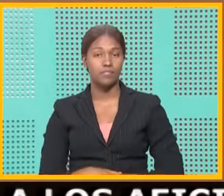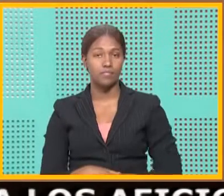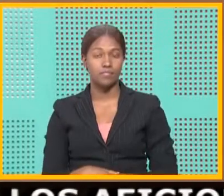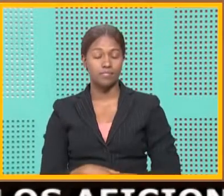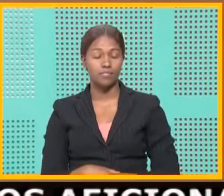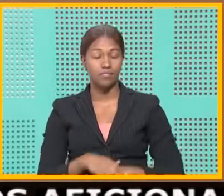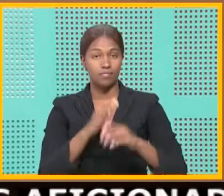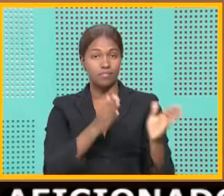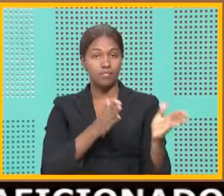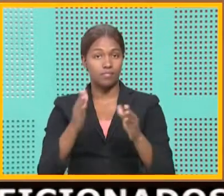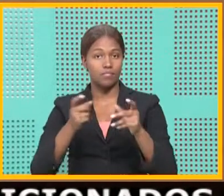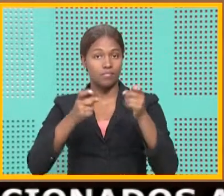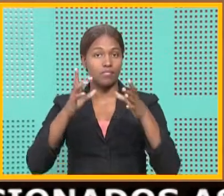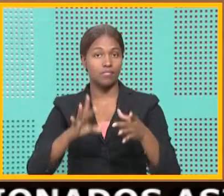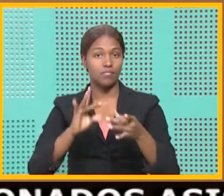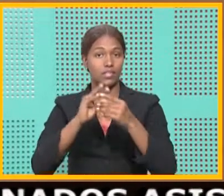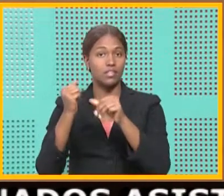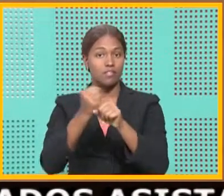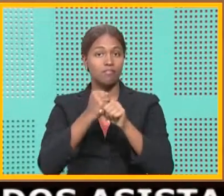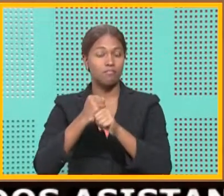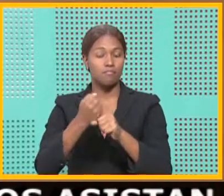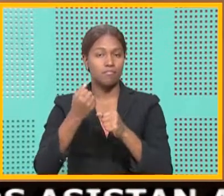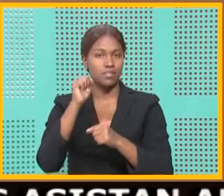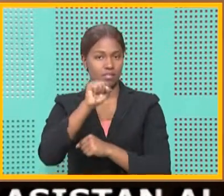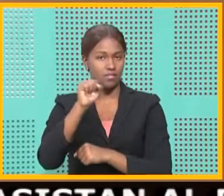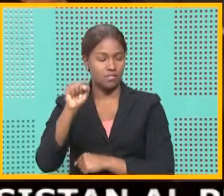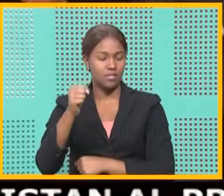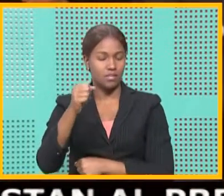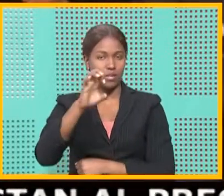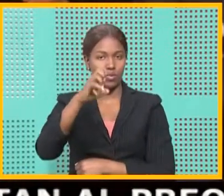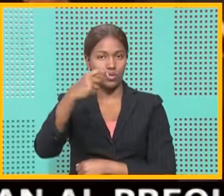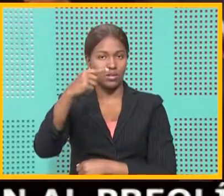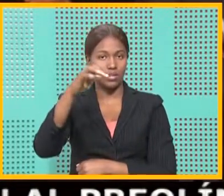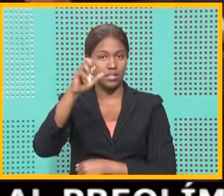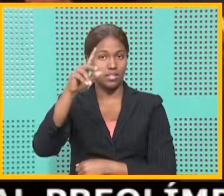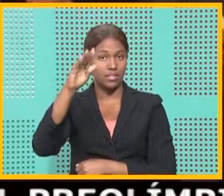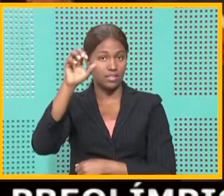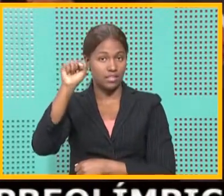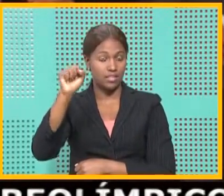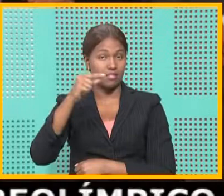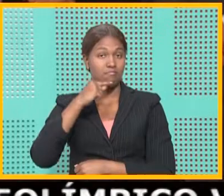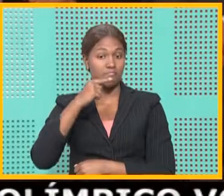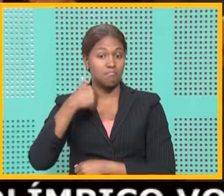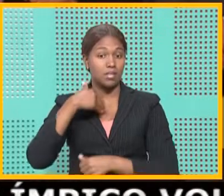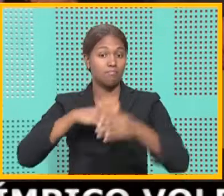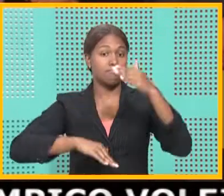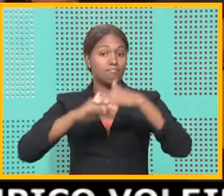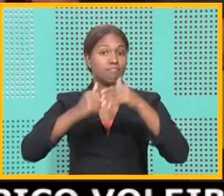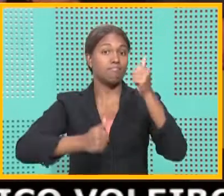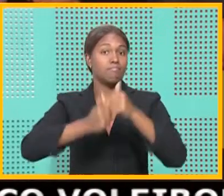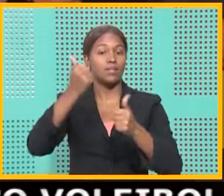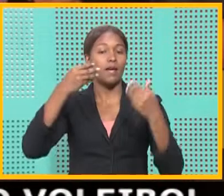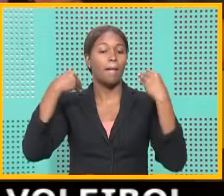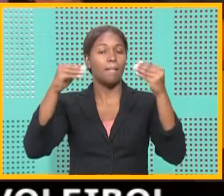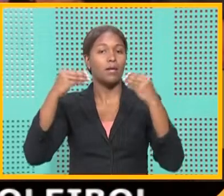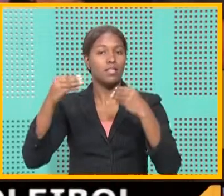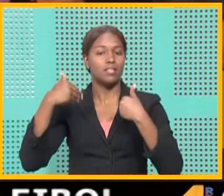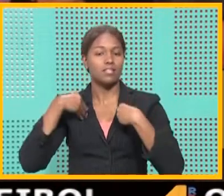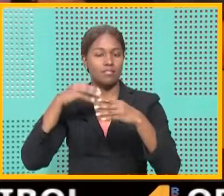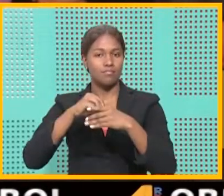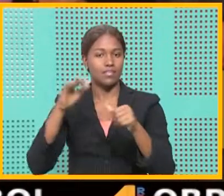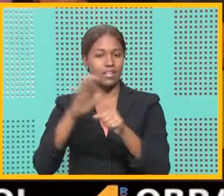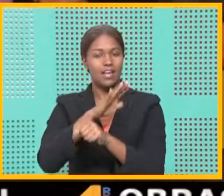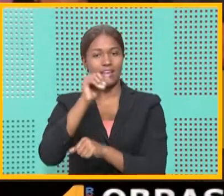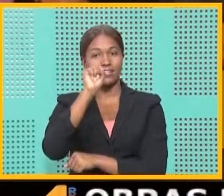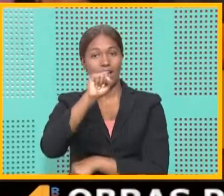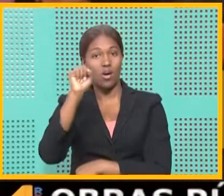En otra información, el superintendente de seguros Euclides Gutiérrez Félix calificó de récord las ventas de primas netas de